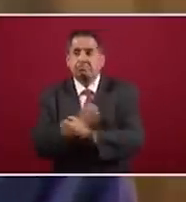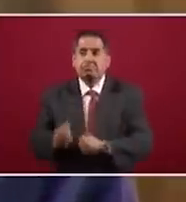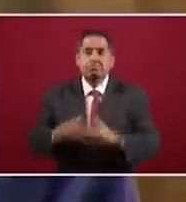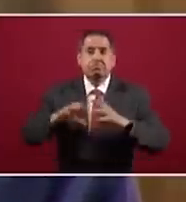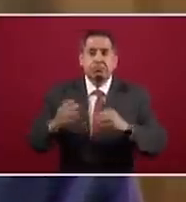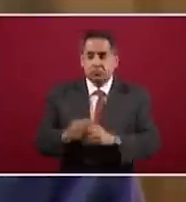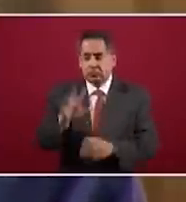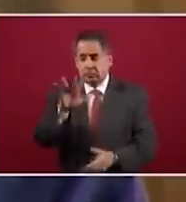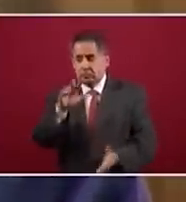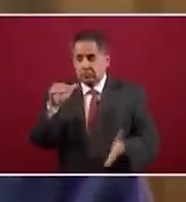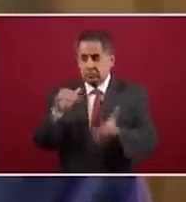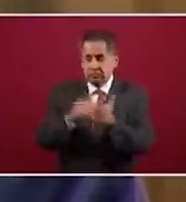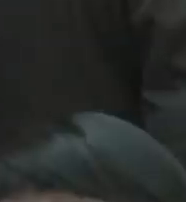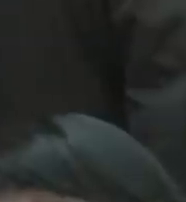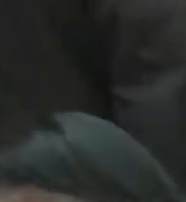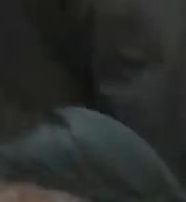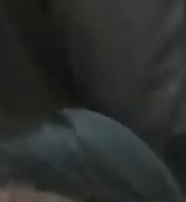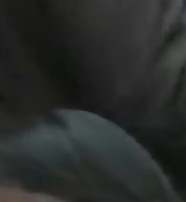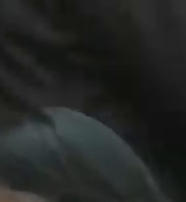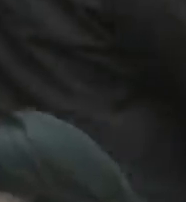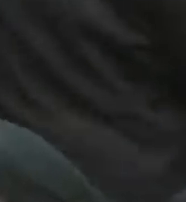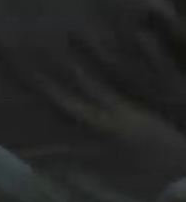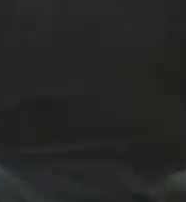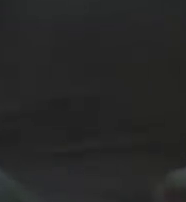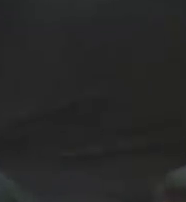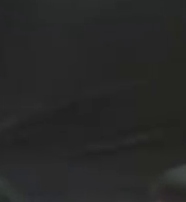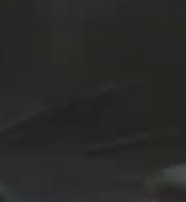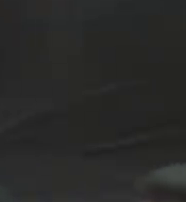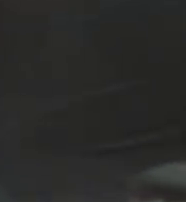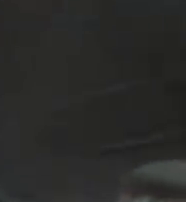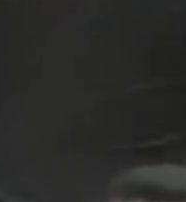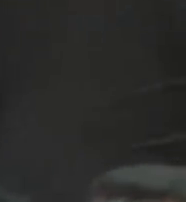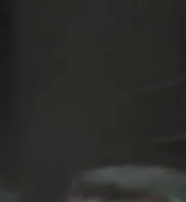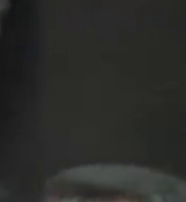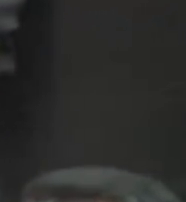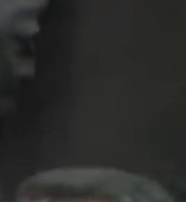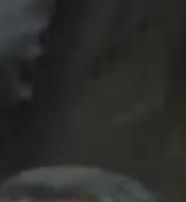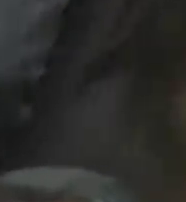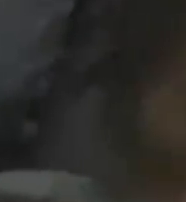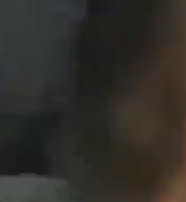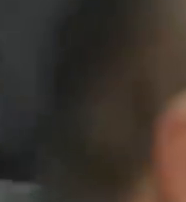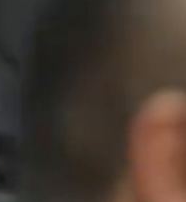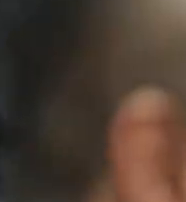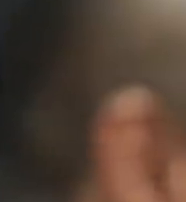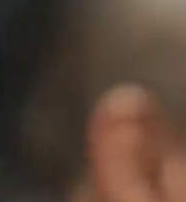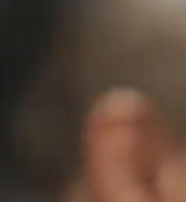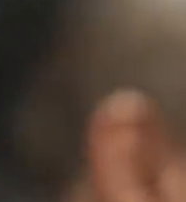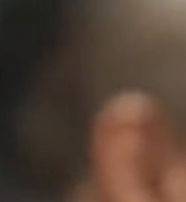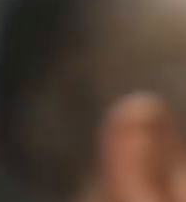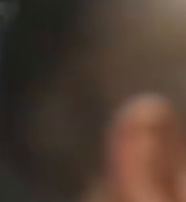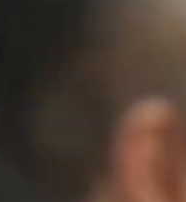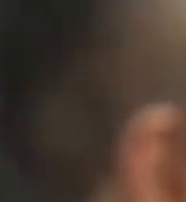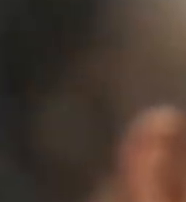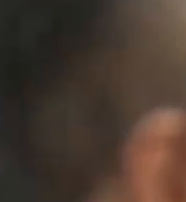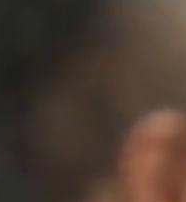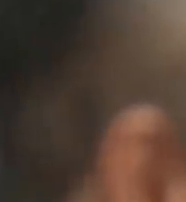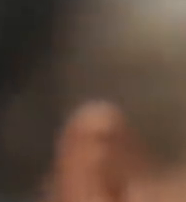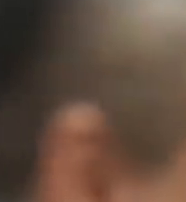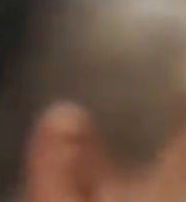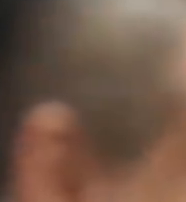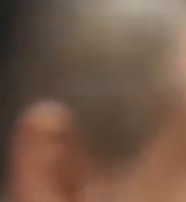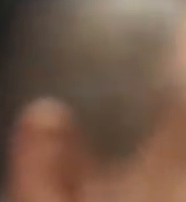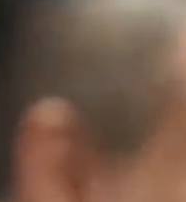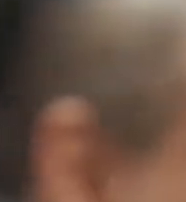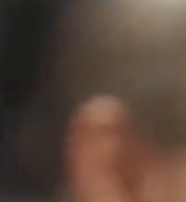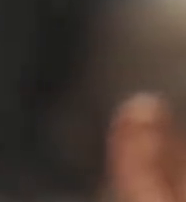de pesos este año. Andrés Manuel López Obrador agradeció la colaboración de líderes empresariales para lograr el reciente acuerdo con